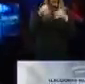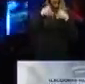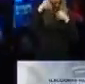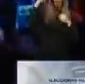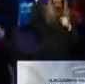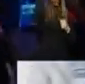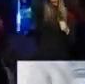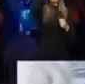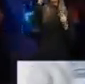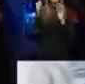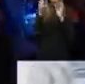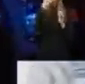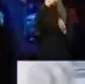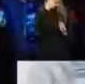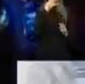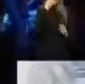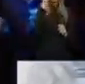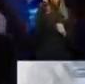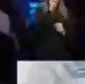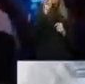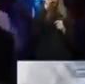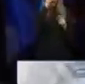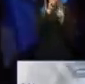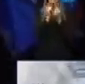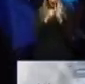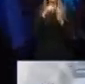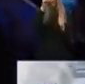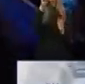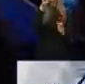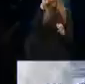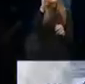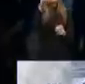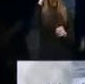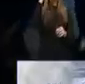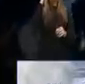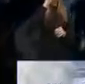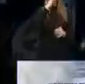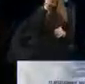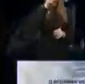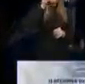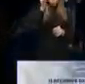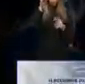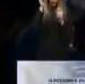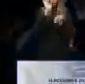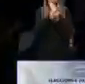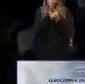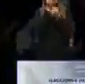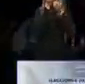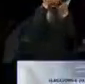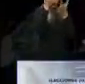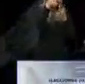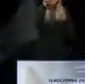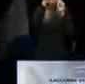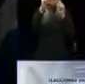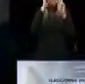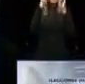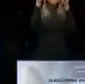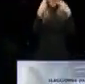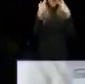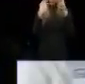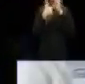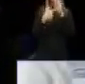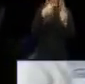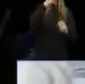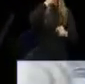de Bernardo Arévalo y de Karin Herrera, que se van a expresar ante la población y que usted lo va a tener aquí en directo por Noti7, tal como